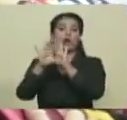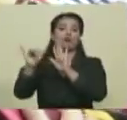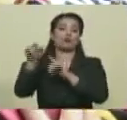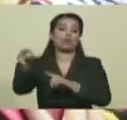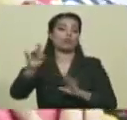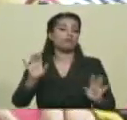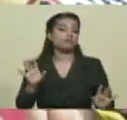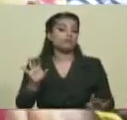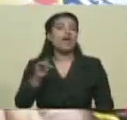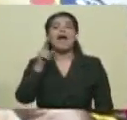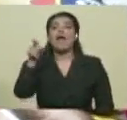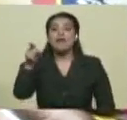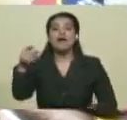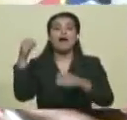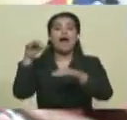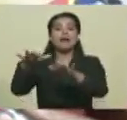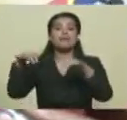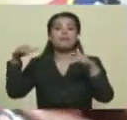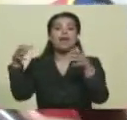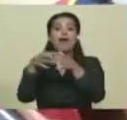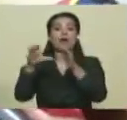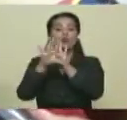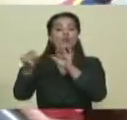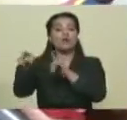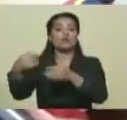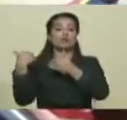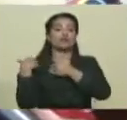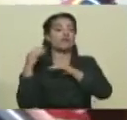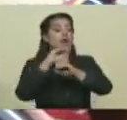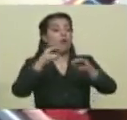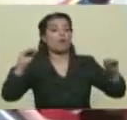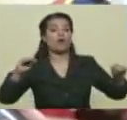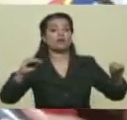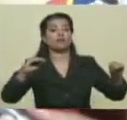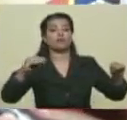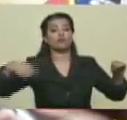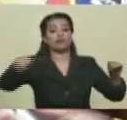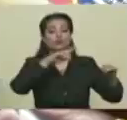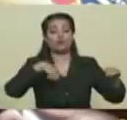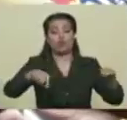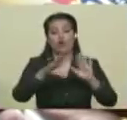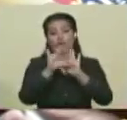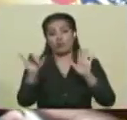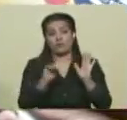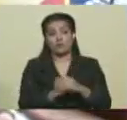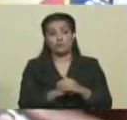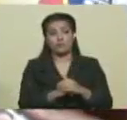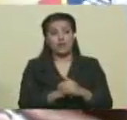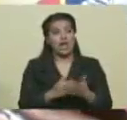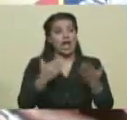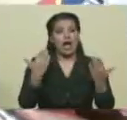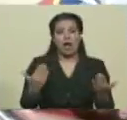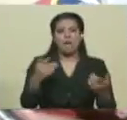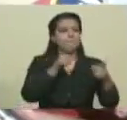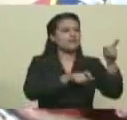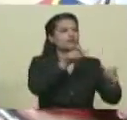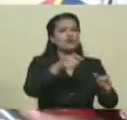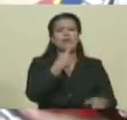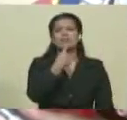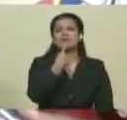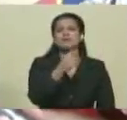elecciones y la Asamblea Nacional Constituyente pone las reglas, y en este caso las reglas están muy claras. Muchos de estos que andan declarando por ahí